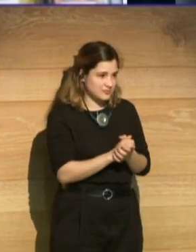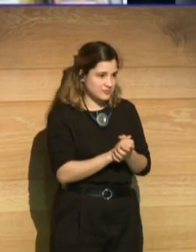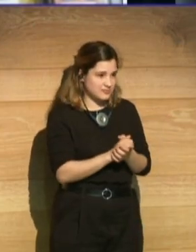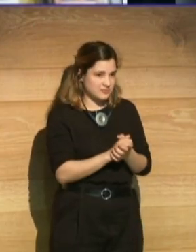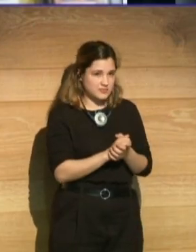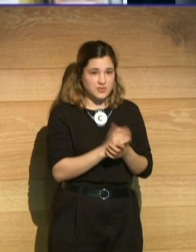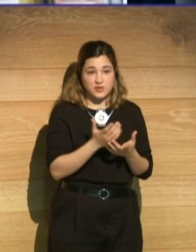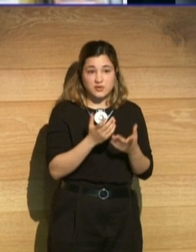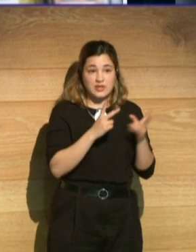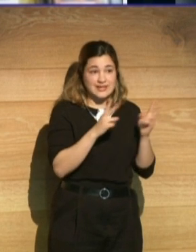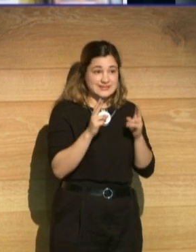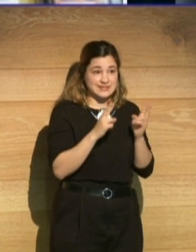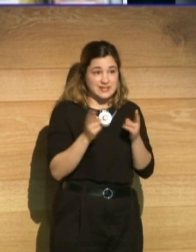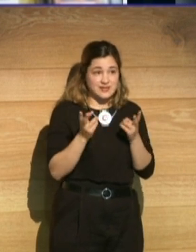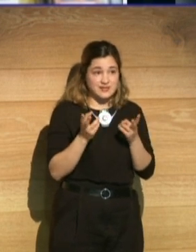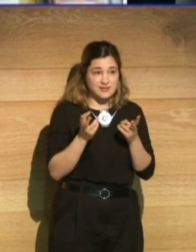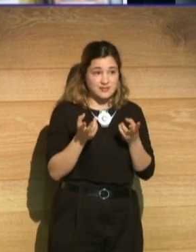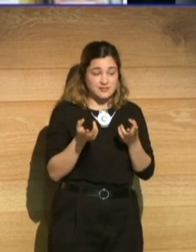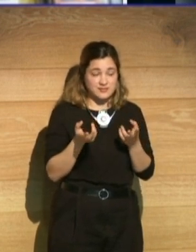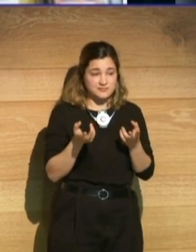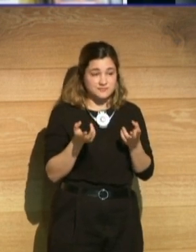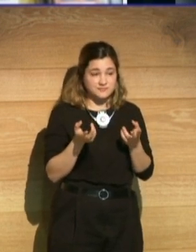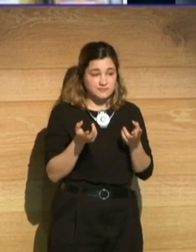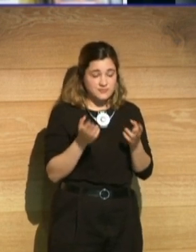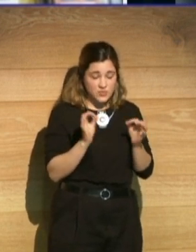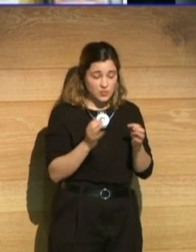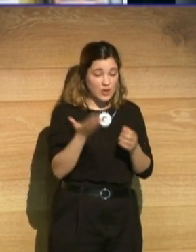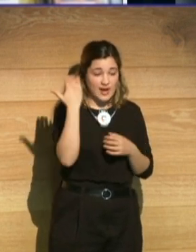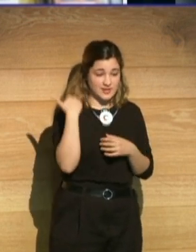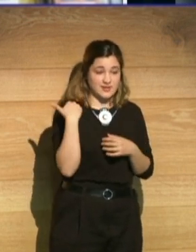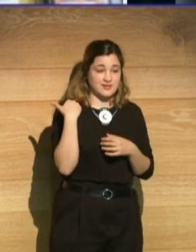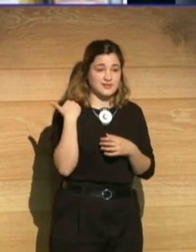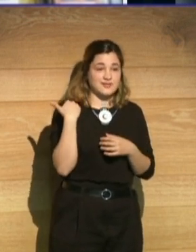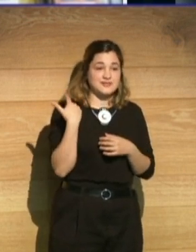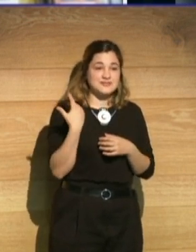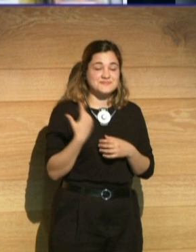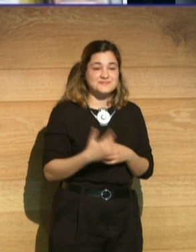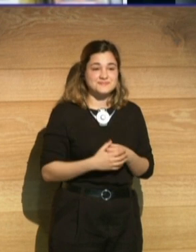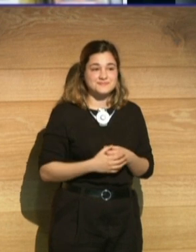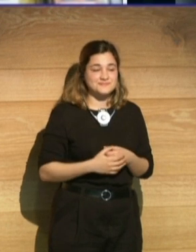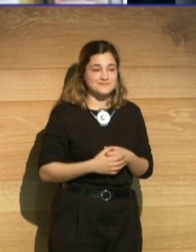allora, la serie, guardi, proprio Eh, Precisamente ayer tuve